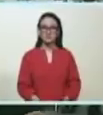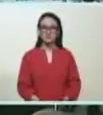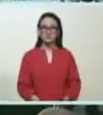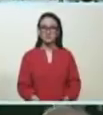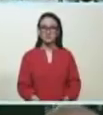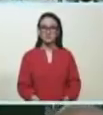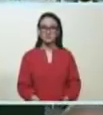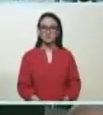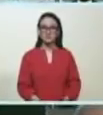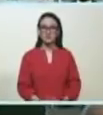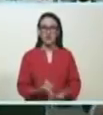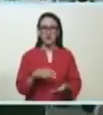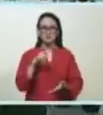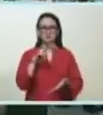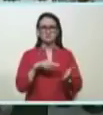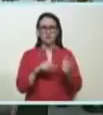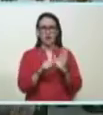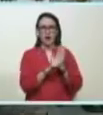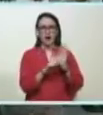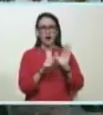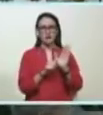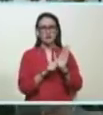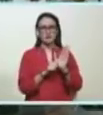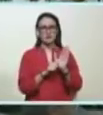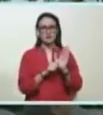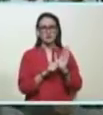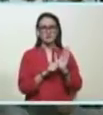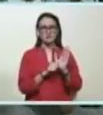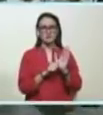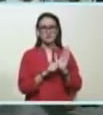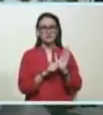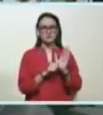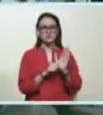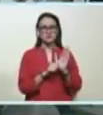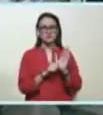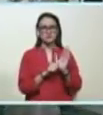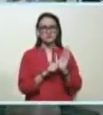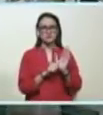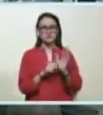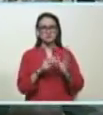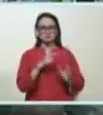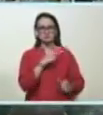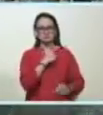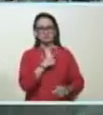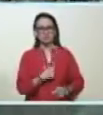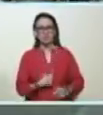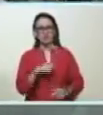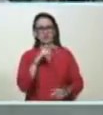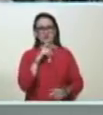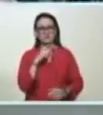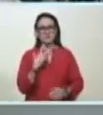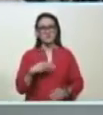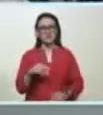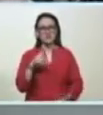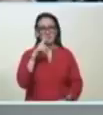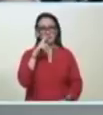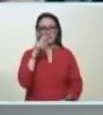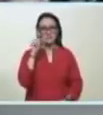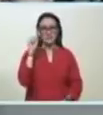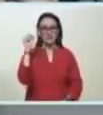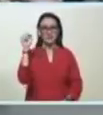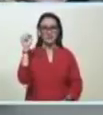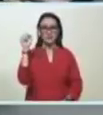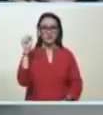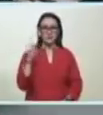Seguidamente, lectura del acta de adjudicación, proclamación y extensión de credencial al ciudadano presidente de la